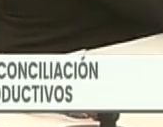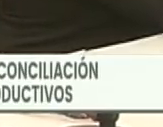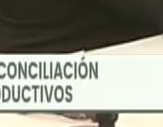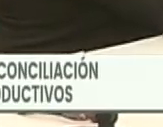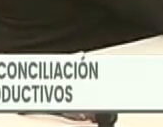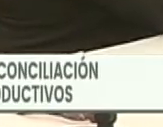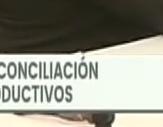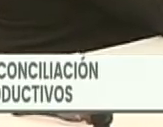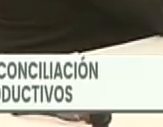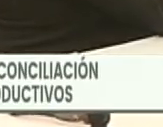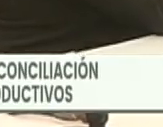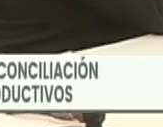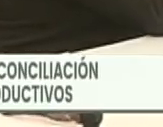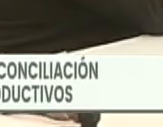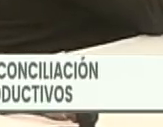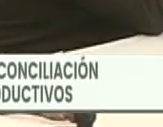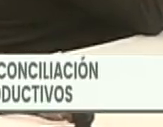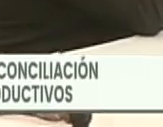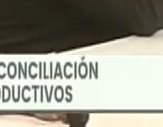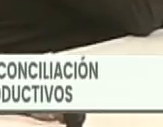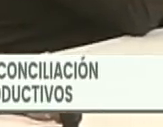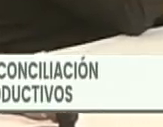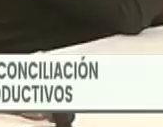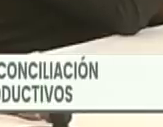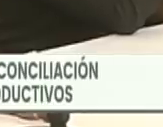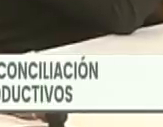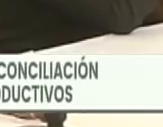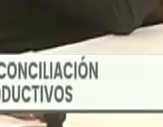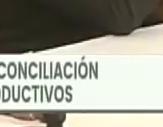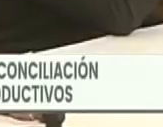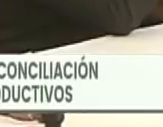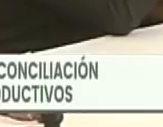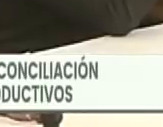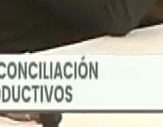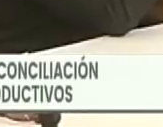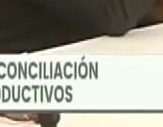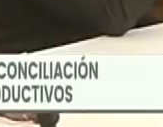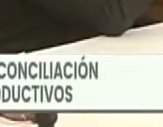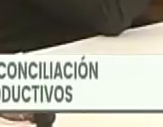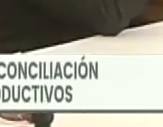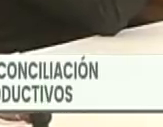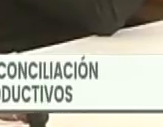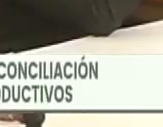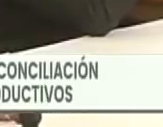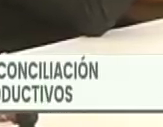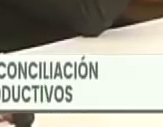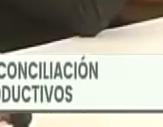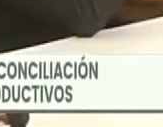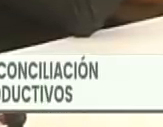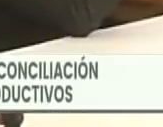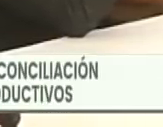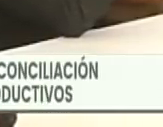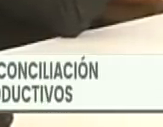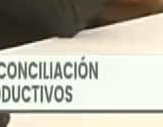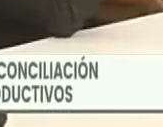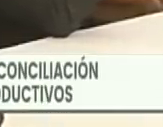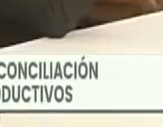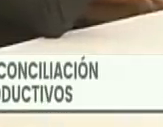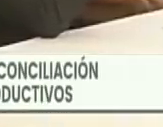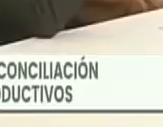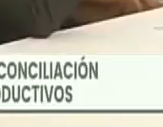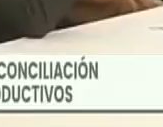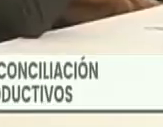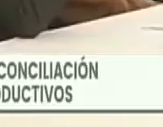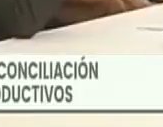en andhra q la por algunas mafias que se han manifestado hoy en quitado en este sentido que